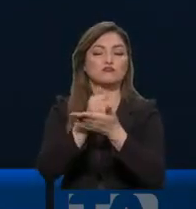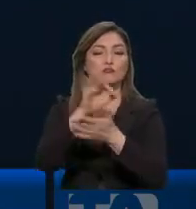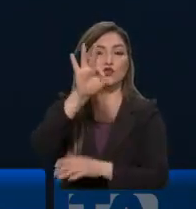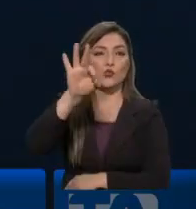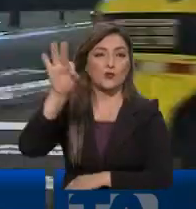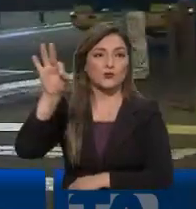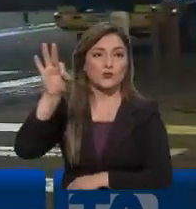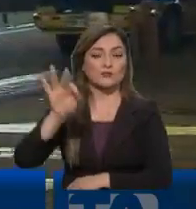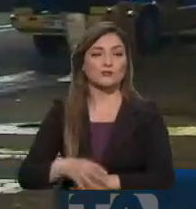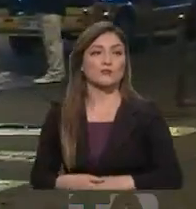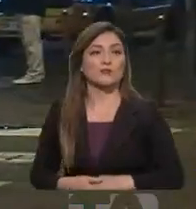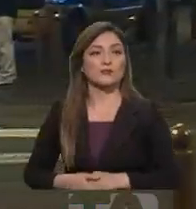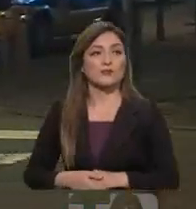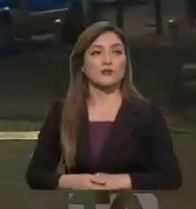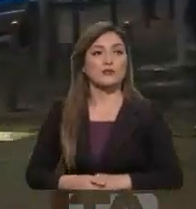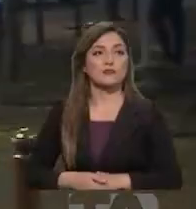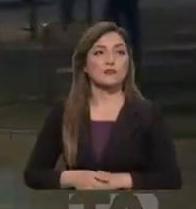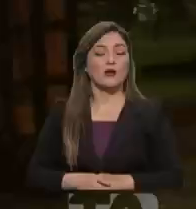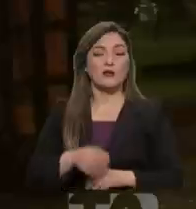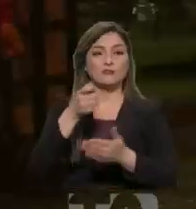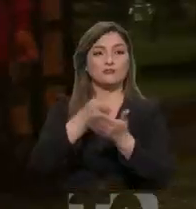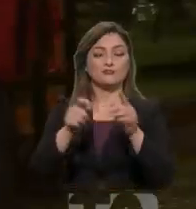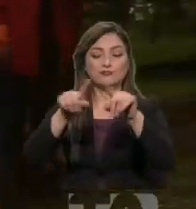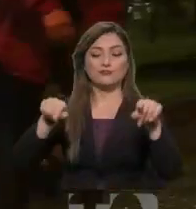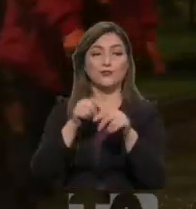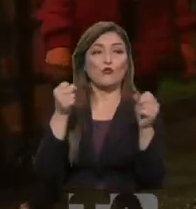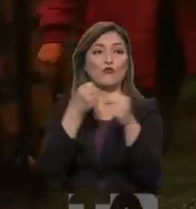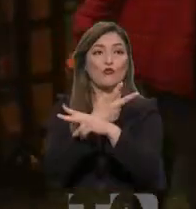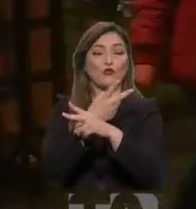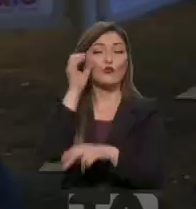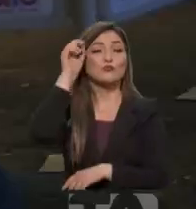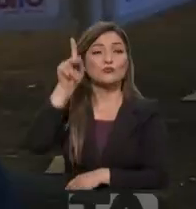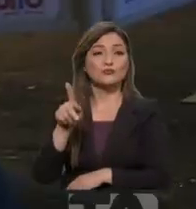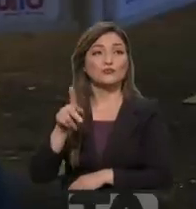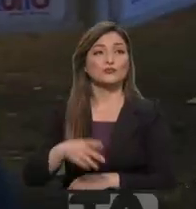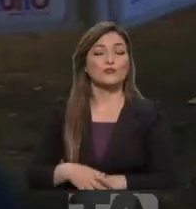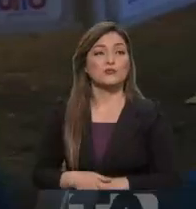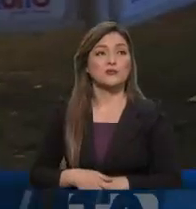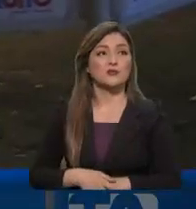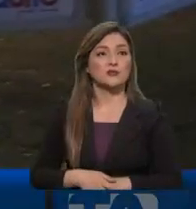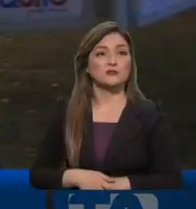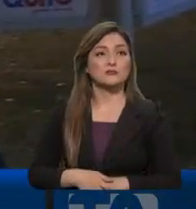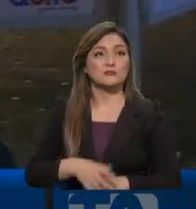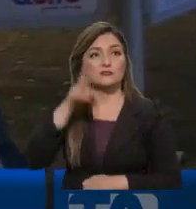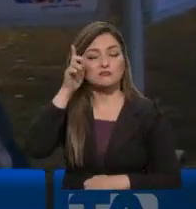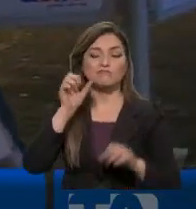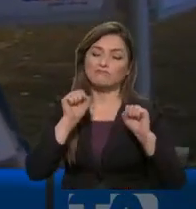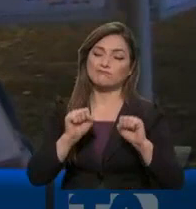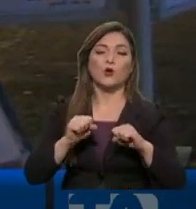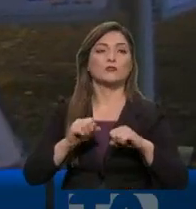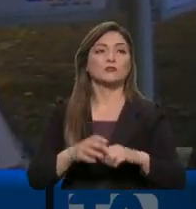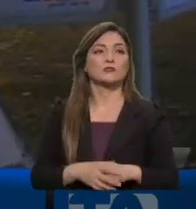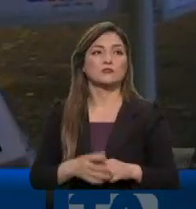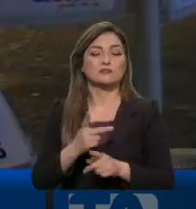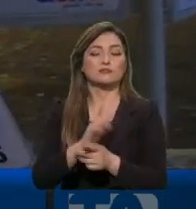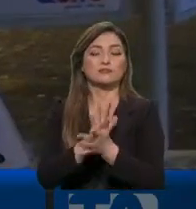99 establecimientos. Visitantes de la Plaza Foch opinaron sobre esta reapertura. Yo creo que sí es bueno, pero no se cuidan,